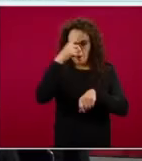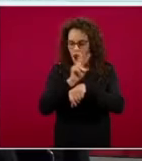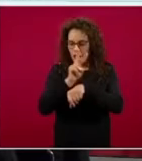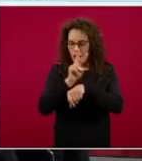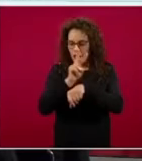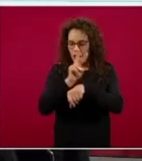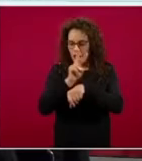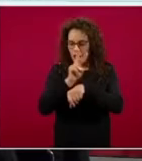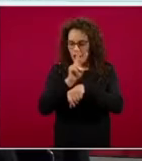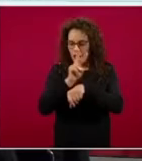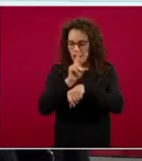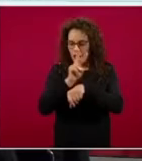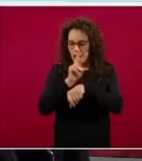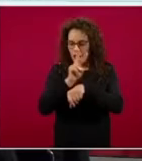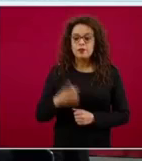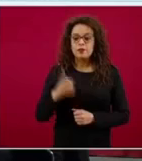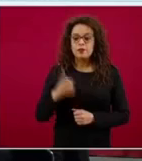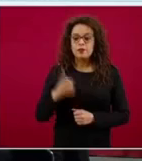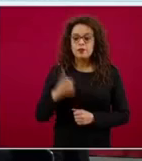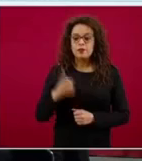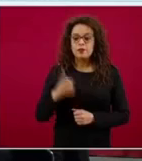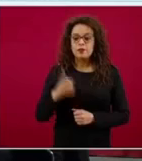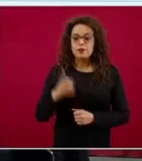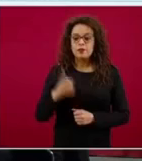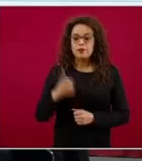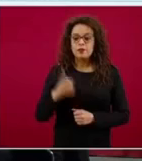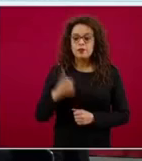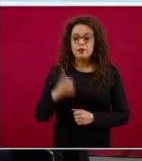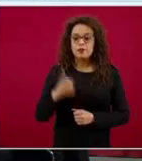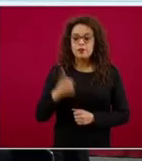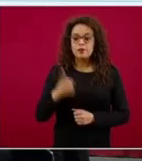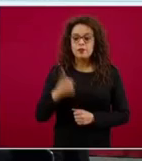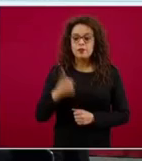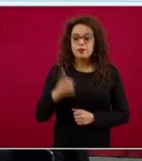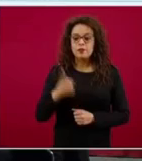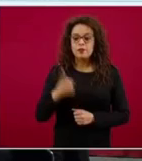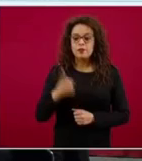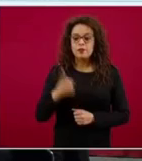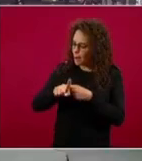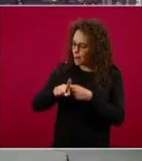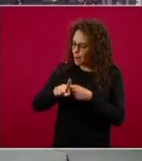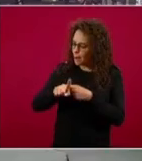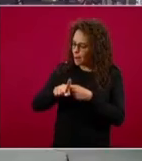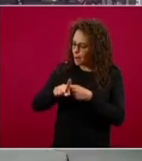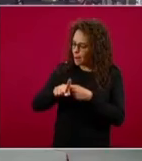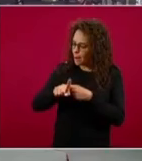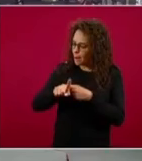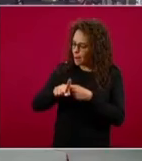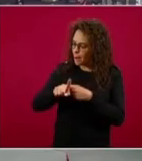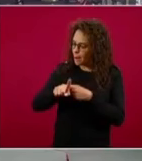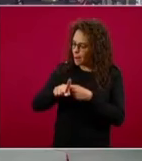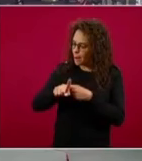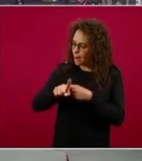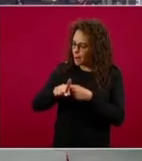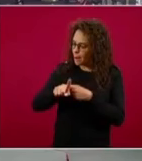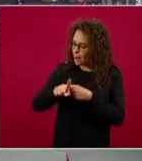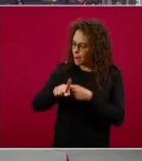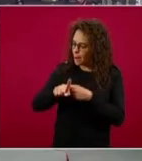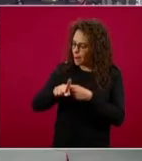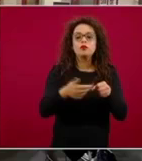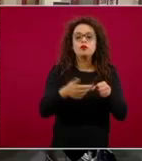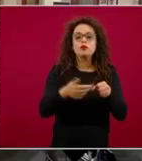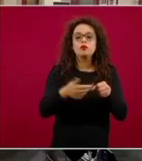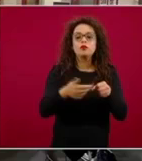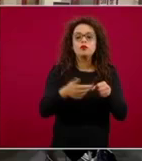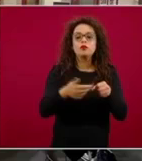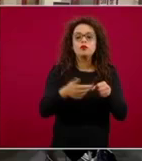estudio epidemiológico sabemos cuándo inició síntomas y cuándo acudió a atención médica cada uno de los individuos que está en el